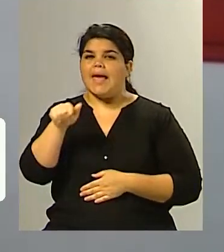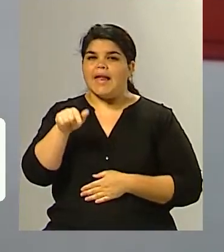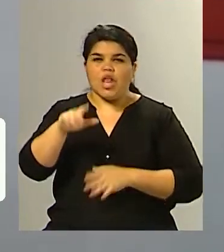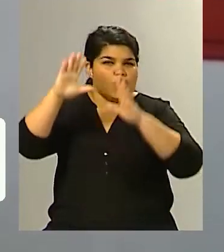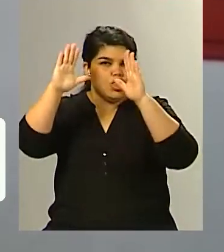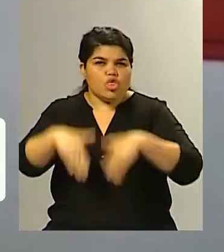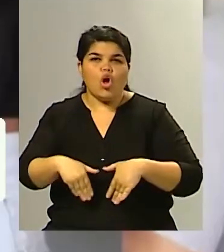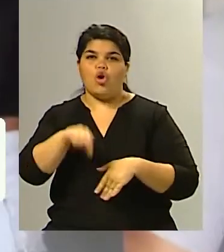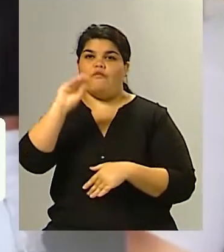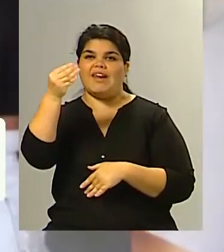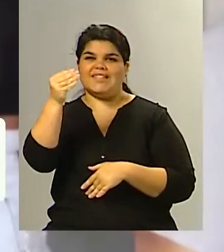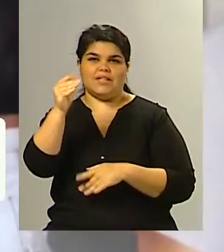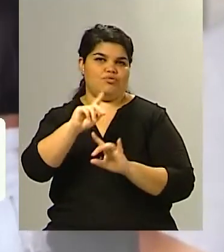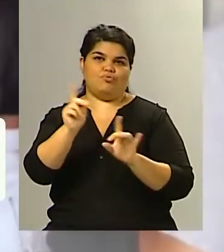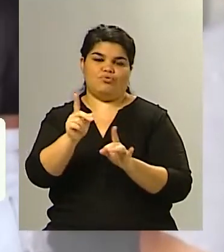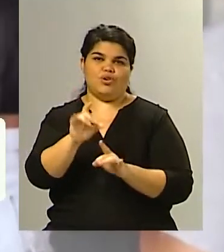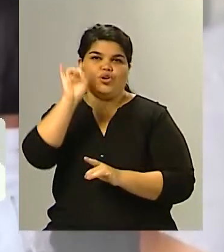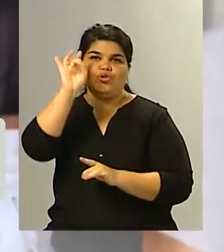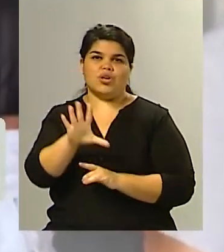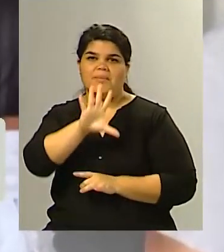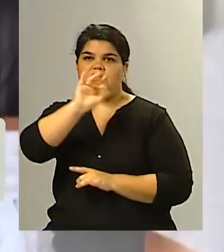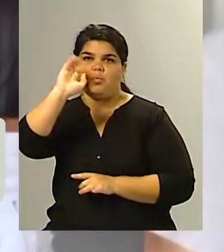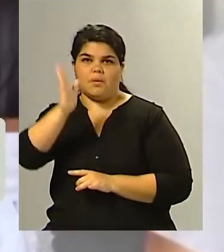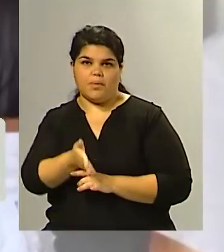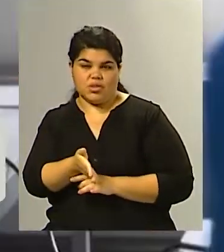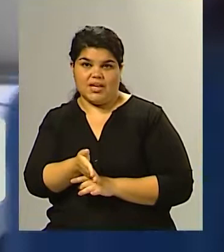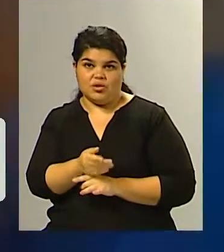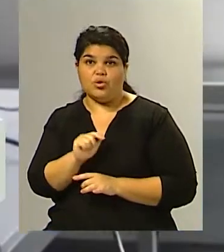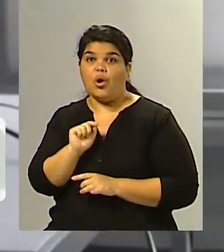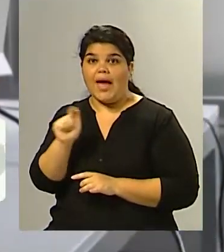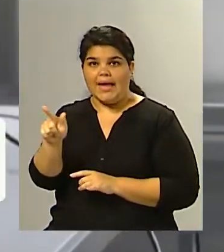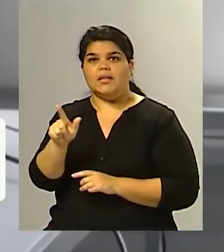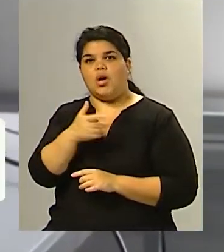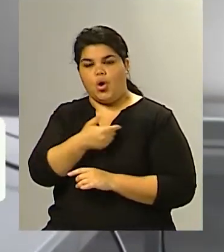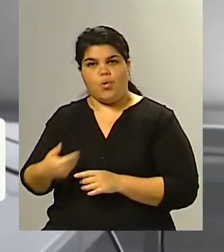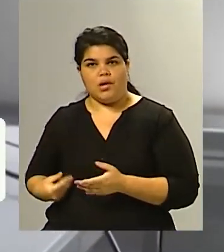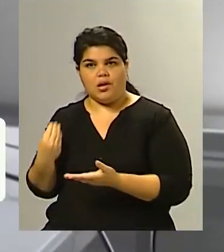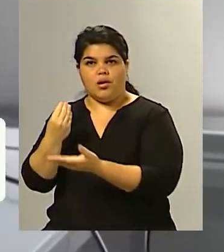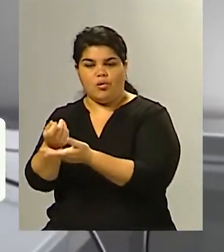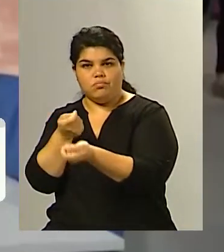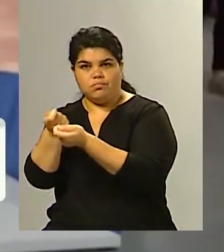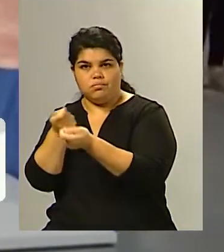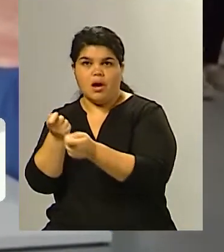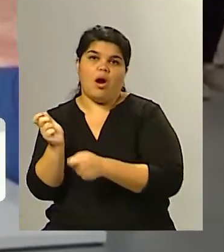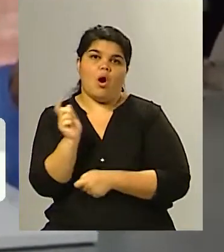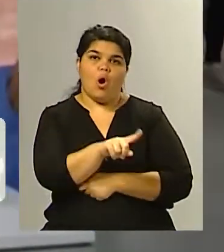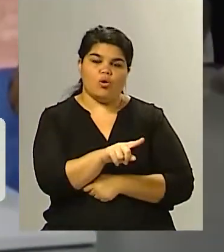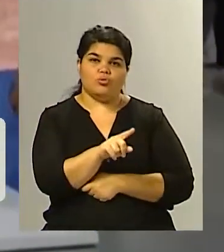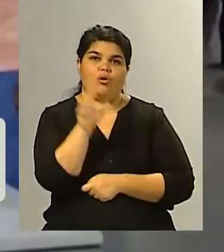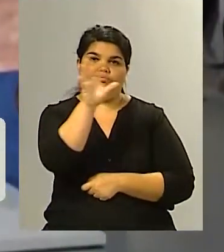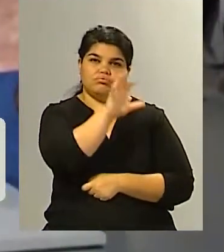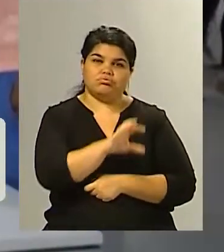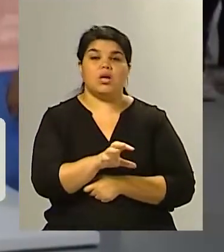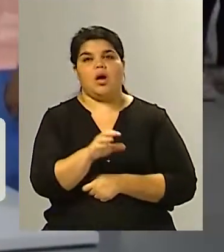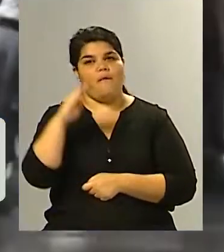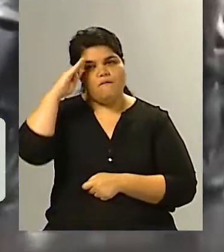porque tiene inferioridad de estados en lo que ganó su partido respecto de lo que ganó el partido de Bolsonaro o sus aliados.